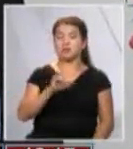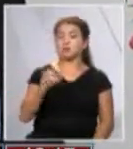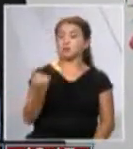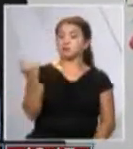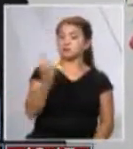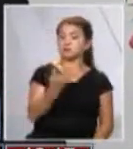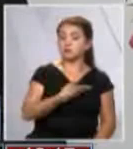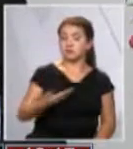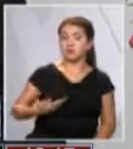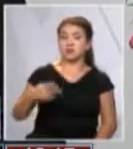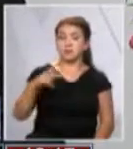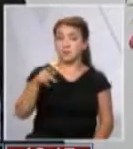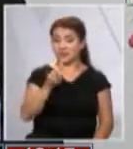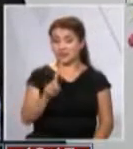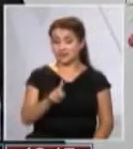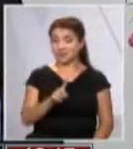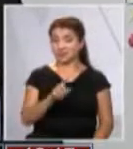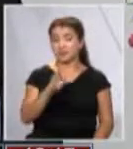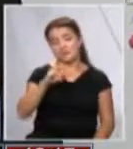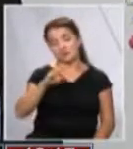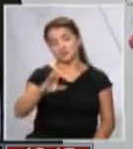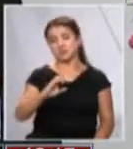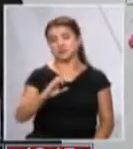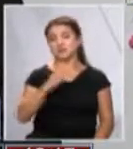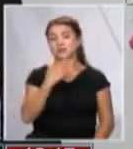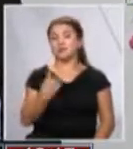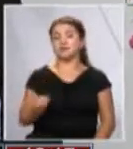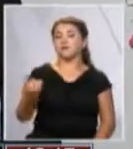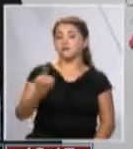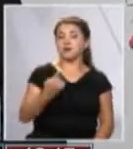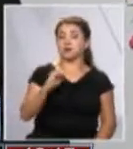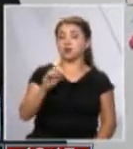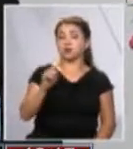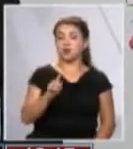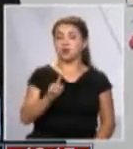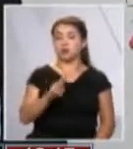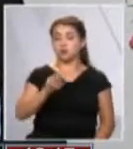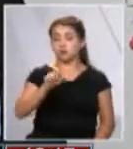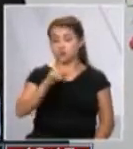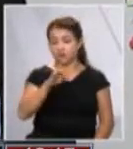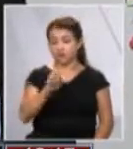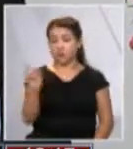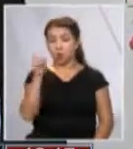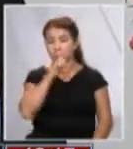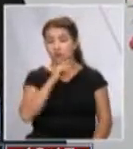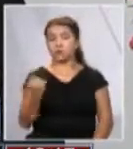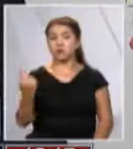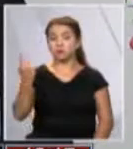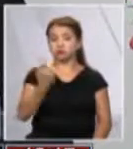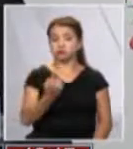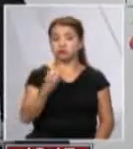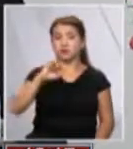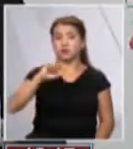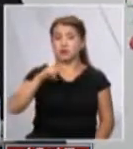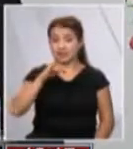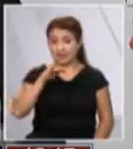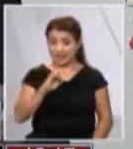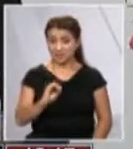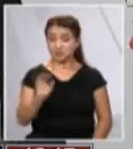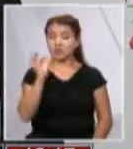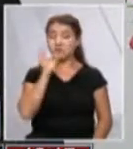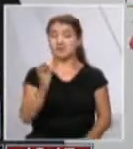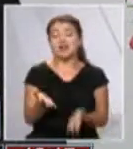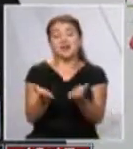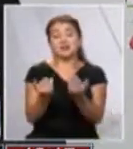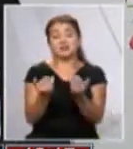PC, Guillermo Tellier, posteriormente llegó a Osvaldo Andrade y finalmente Ignacio Walker. A todos se les planteó la necesidad de bajar